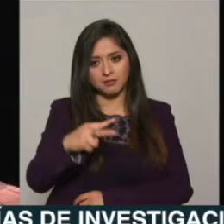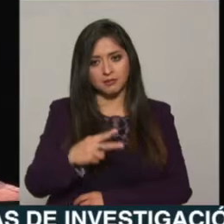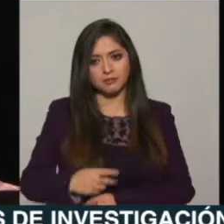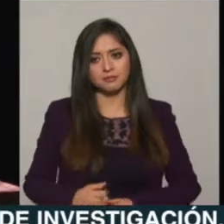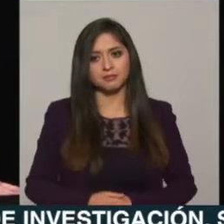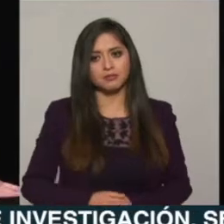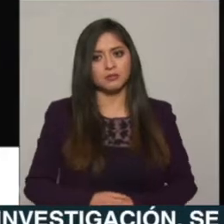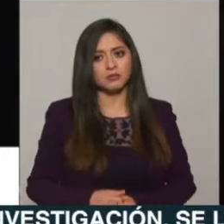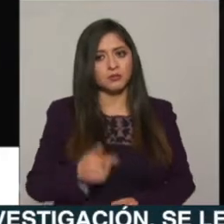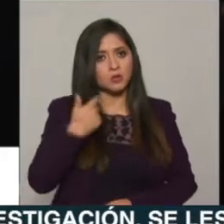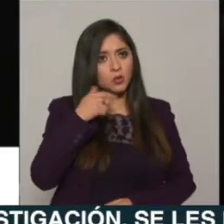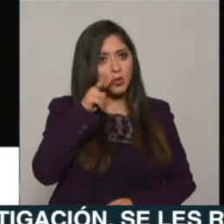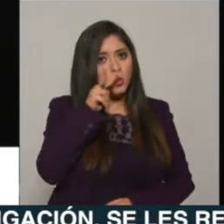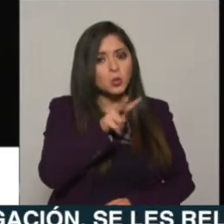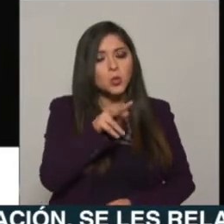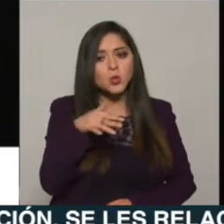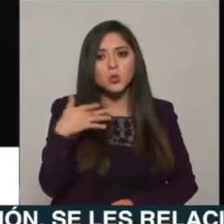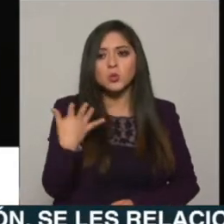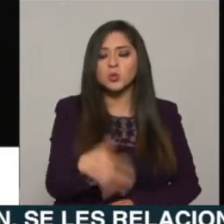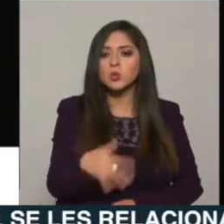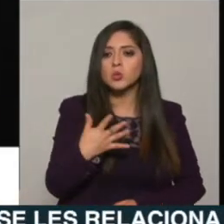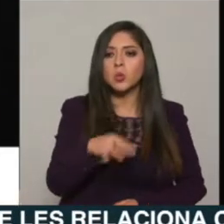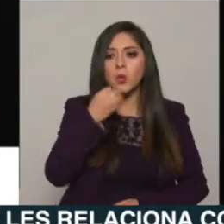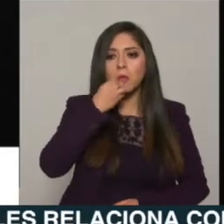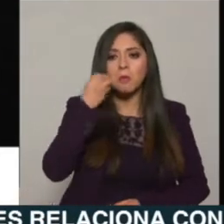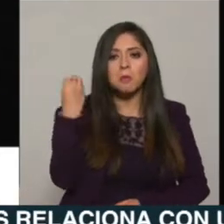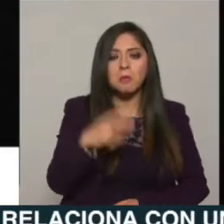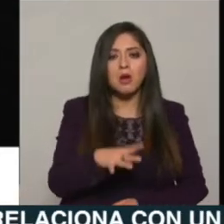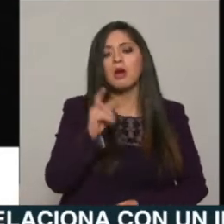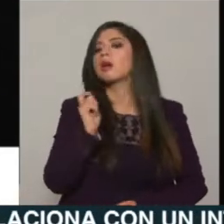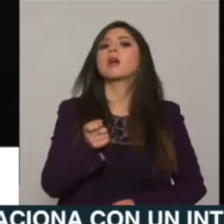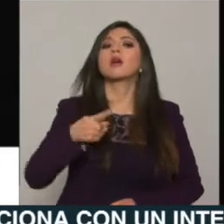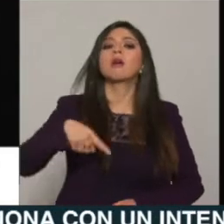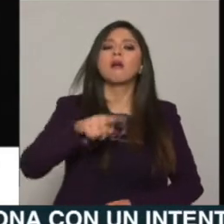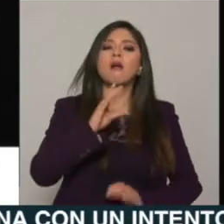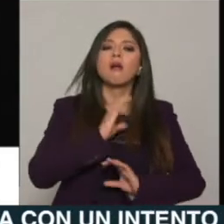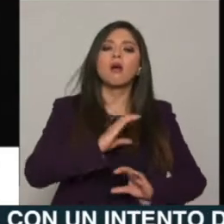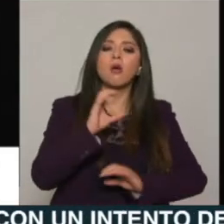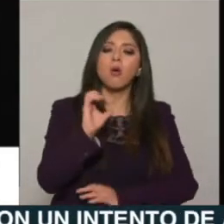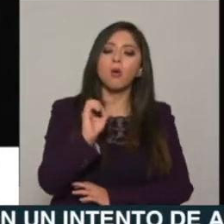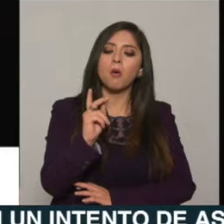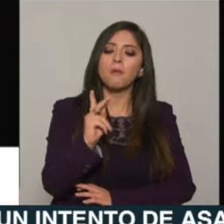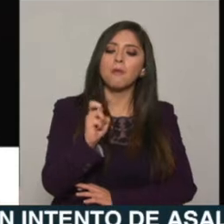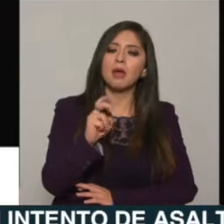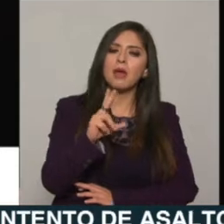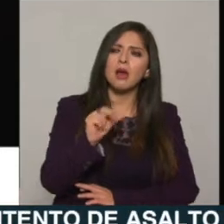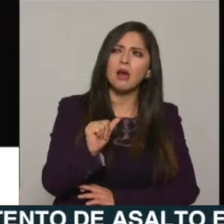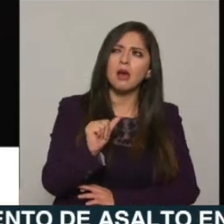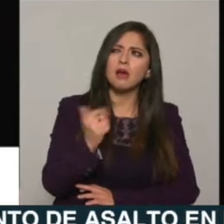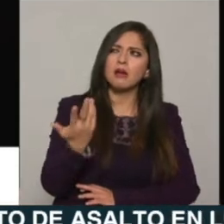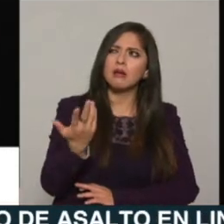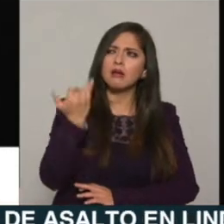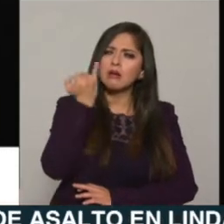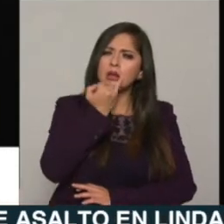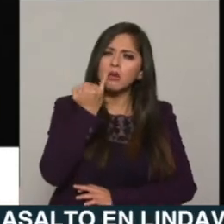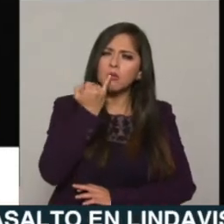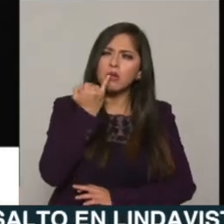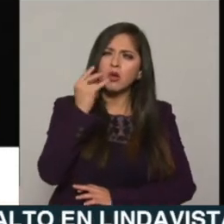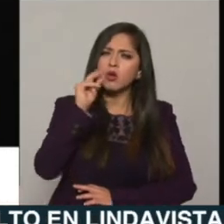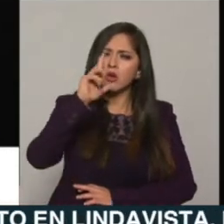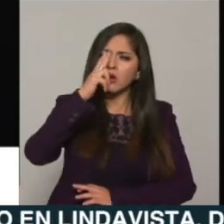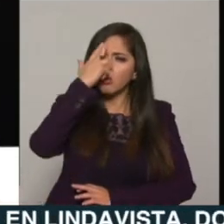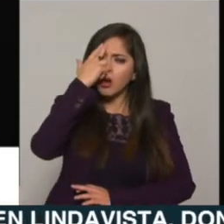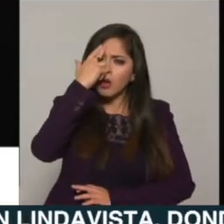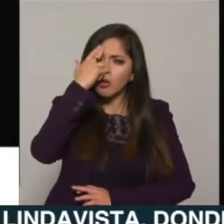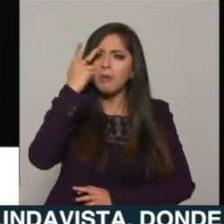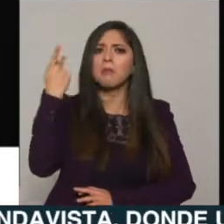Están geniales porque la ópera pues está en el idioma, la verdad no recuerdo cuál sea, pero no es el español, entonces es una